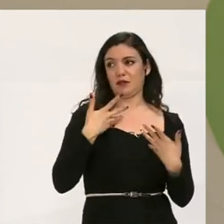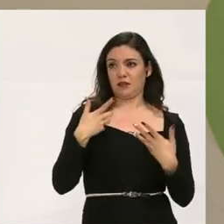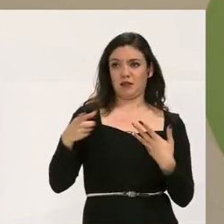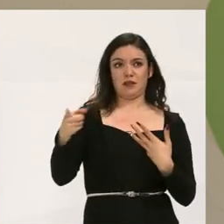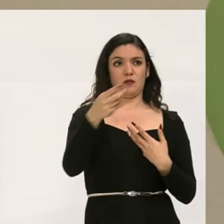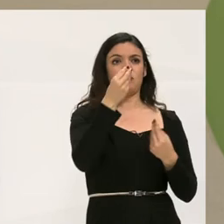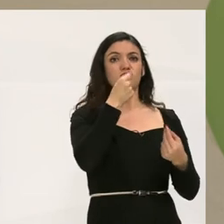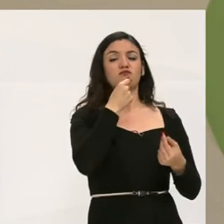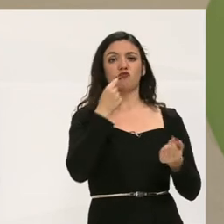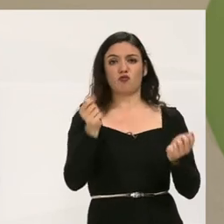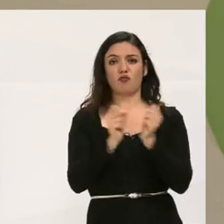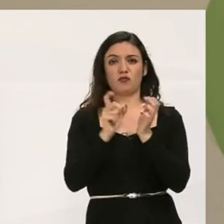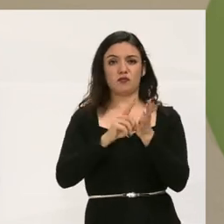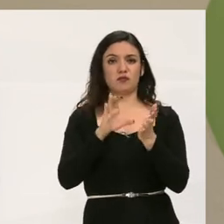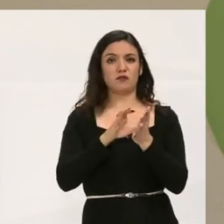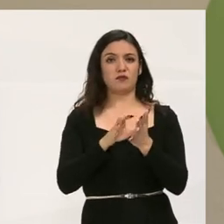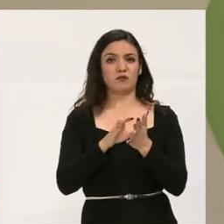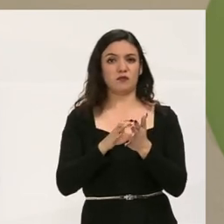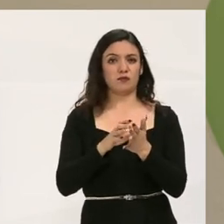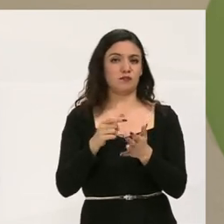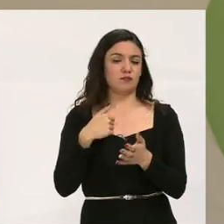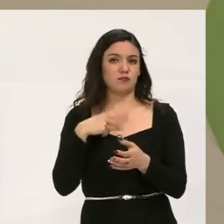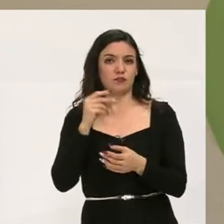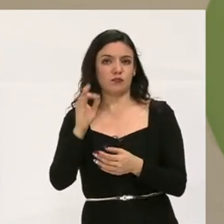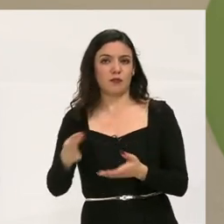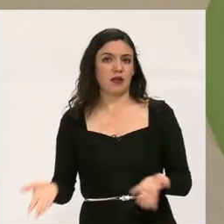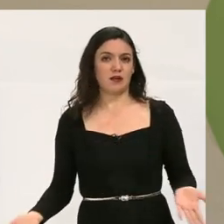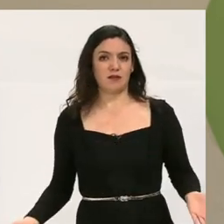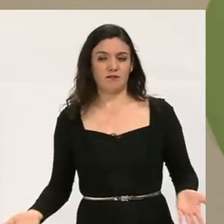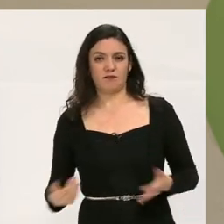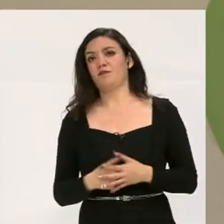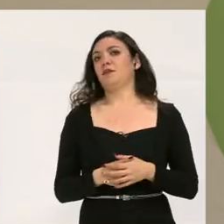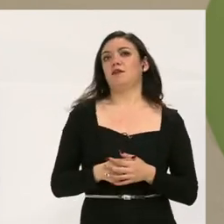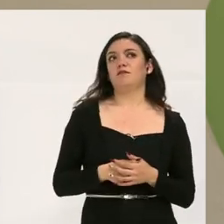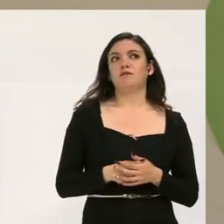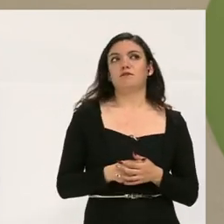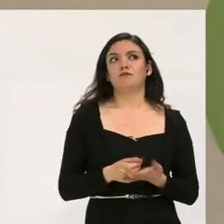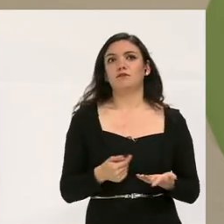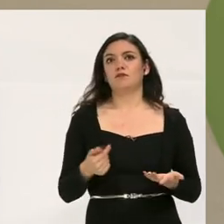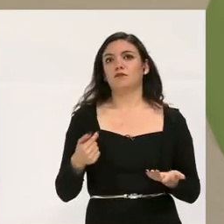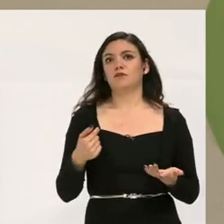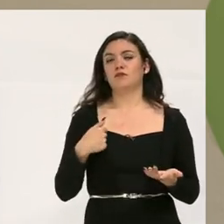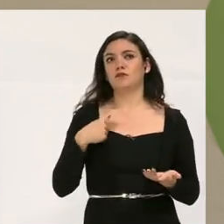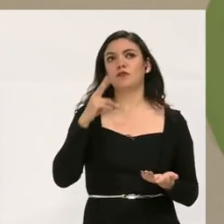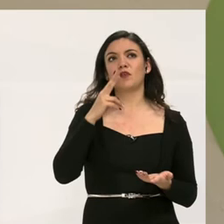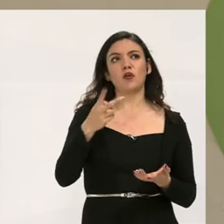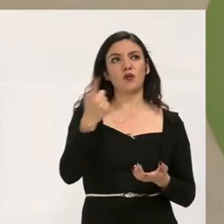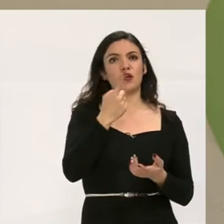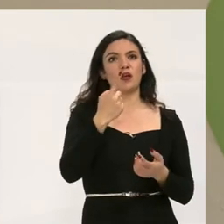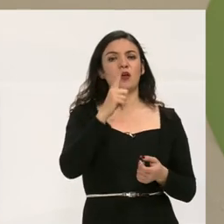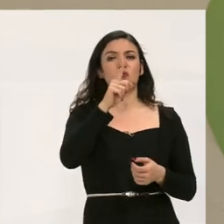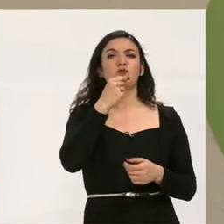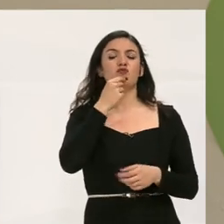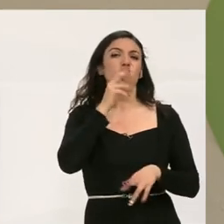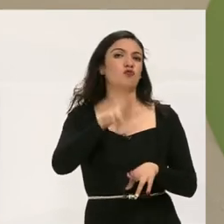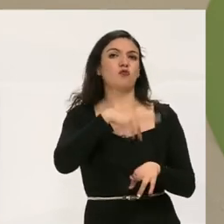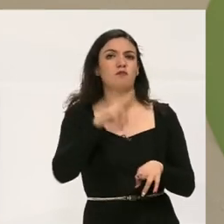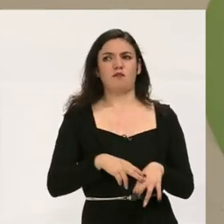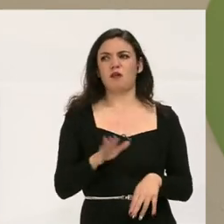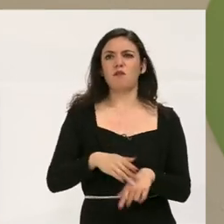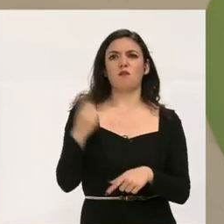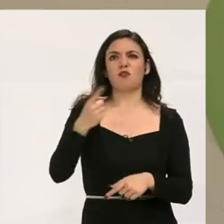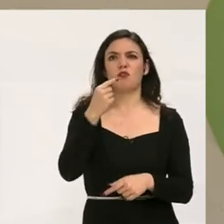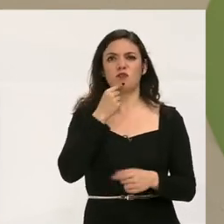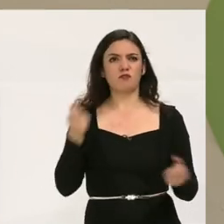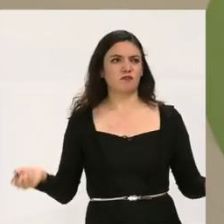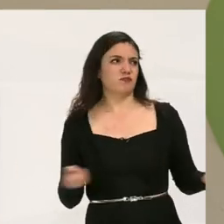sea, habiendo tanto niño con discapacidad, que yo no vea ninguno en los parques. O sea, digo, veo puro niño, pues normal,